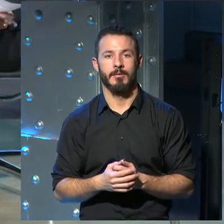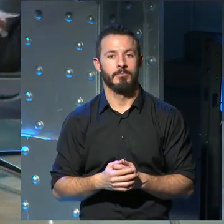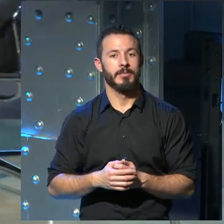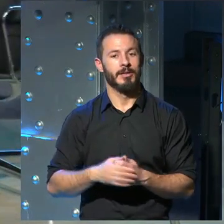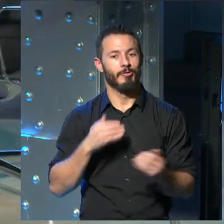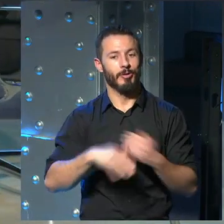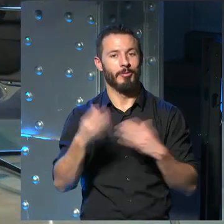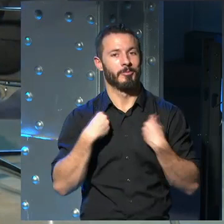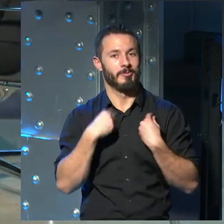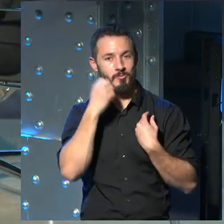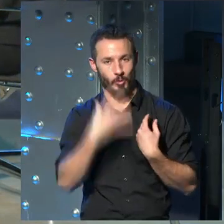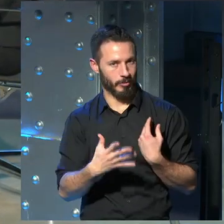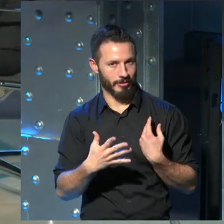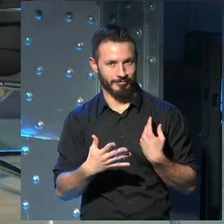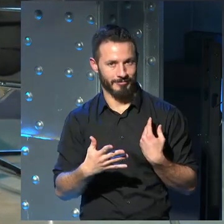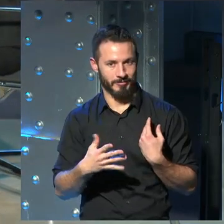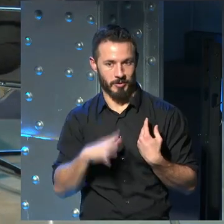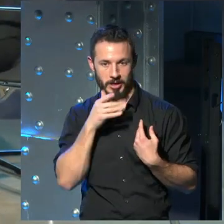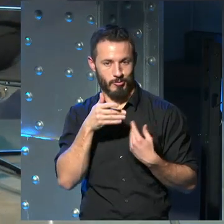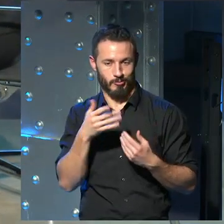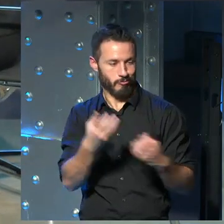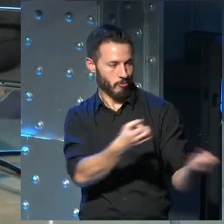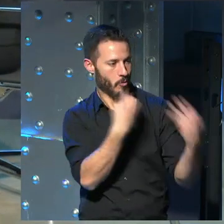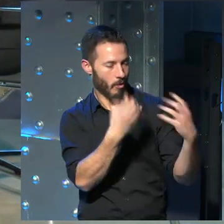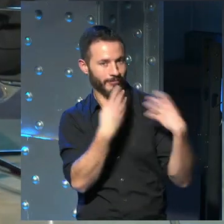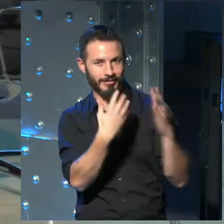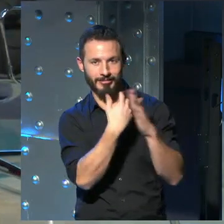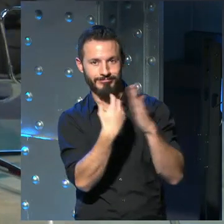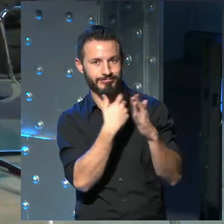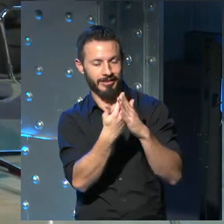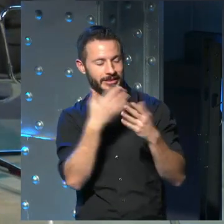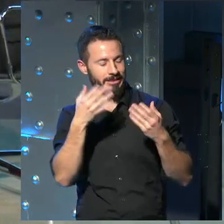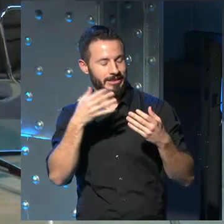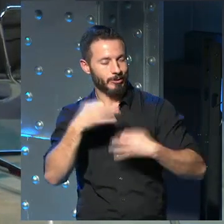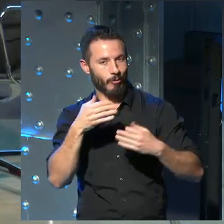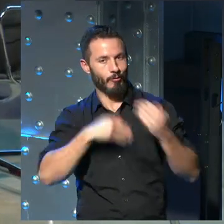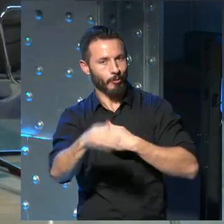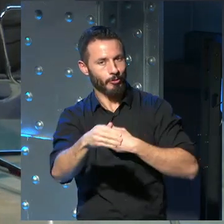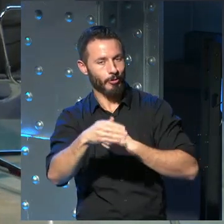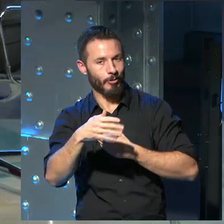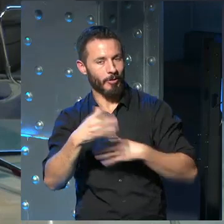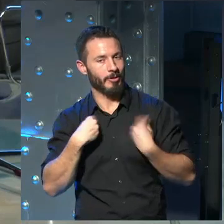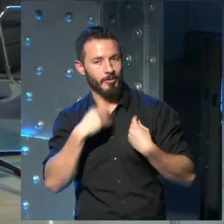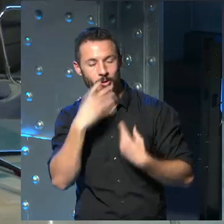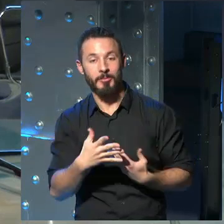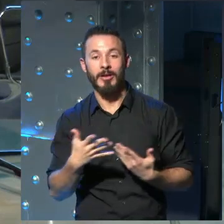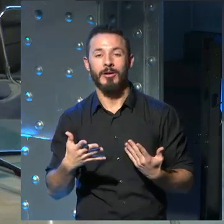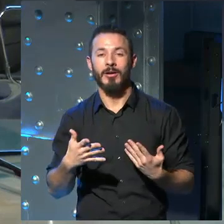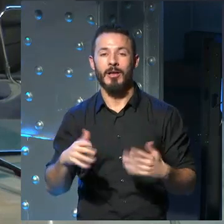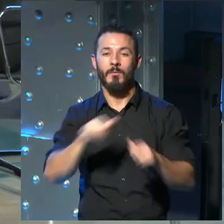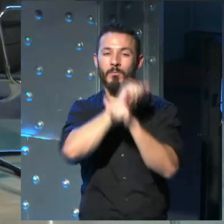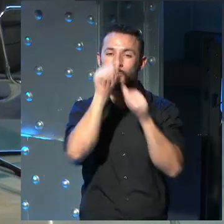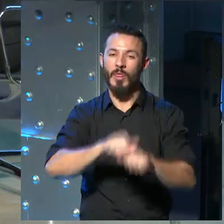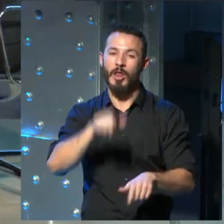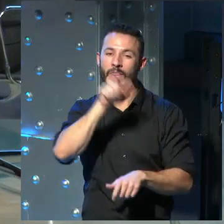bien. Con este panorama que nos has diseñado, que nos has definido en el libro, vamos a vivir divinamente bien. Pero ¿cuál es el modelo de empleo